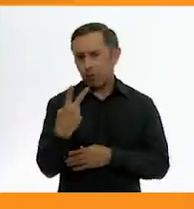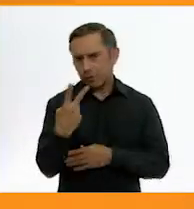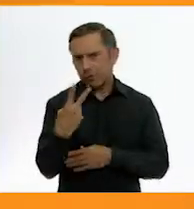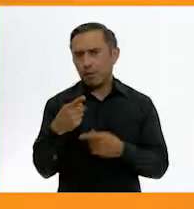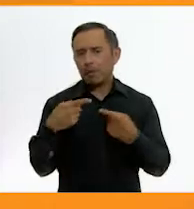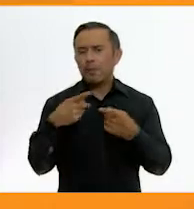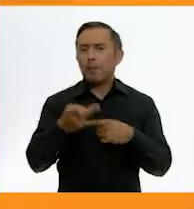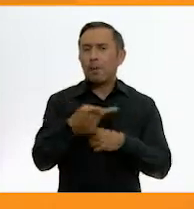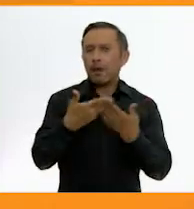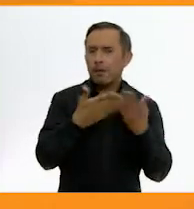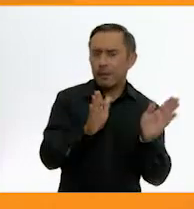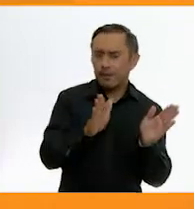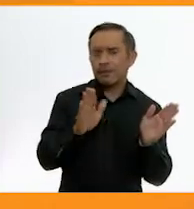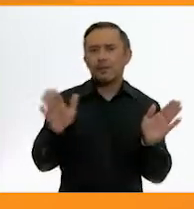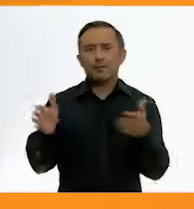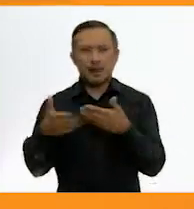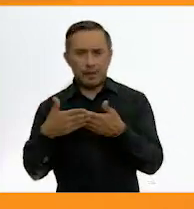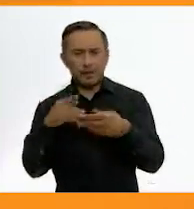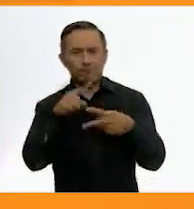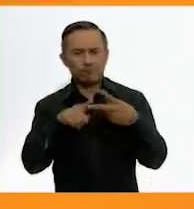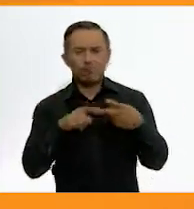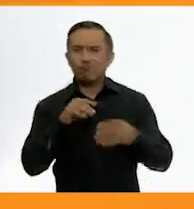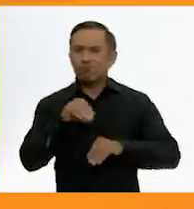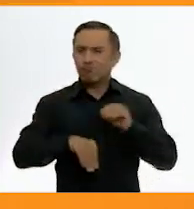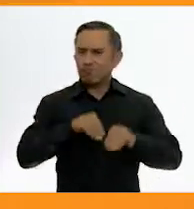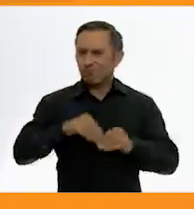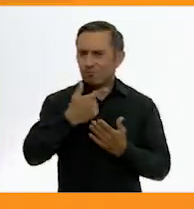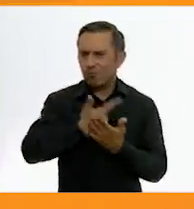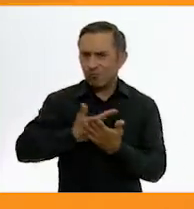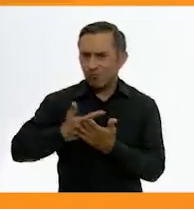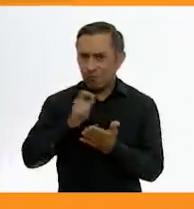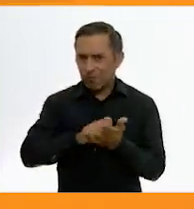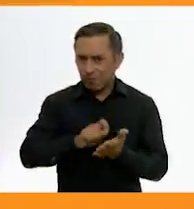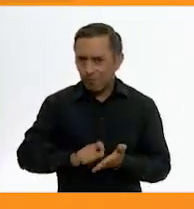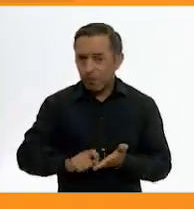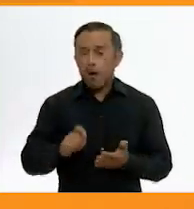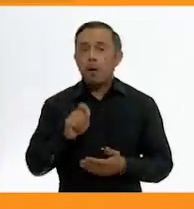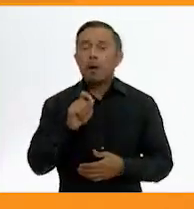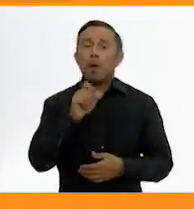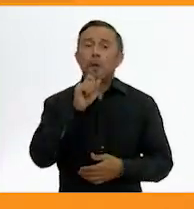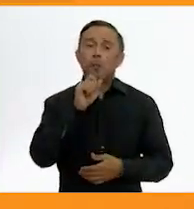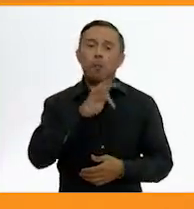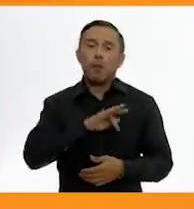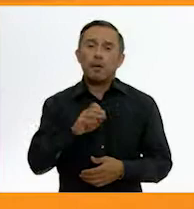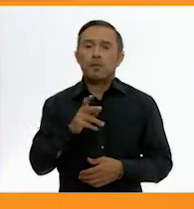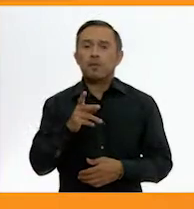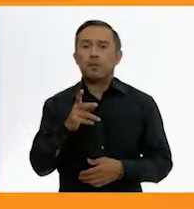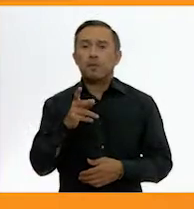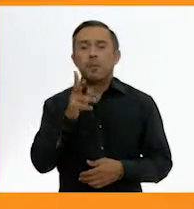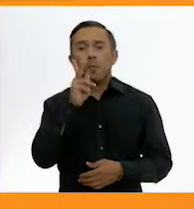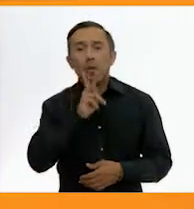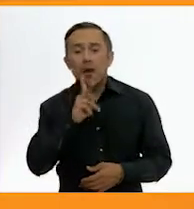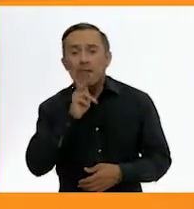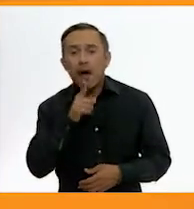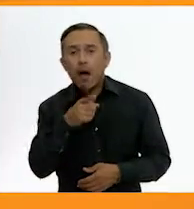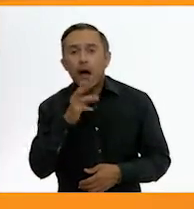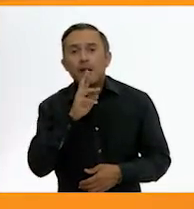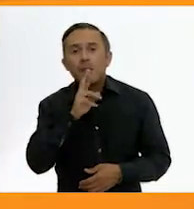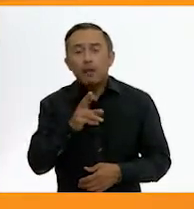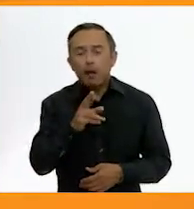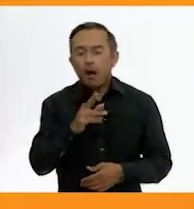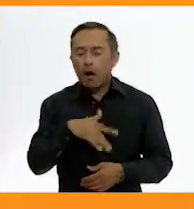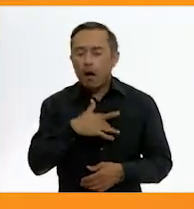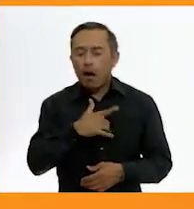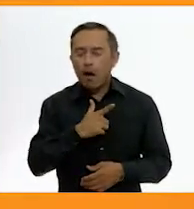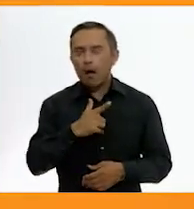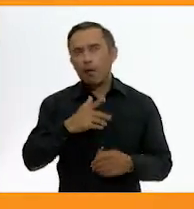y no solamente eso prepararnos con varios tipos de pruebas y de respuestas para saber qué tanto hemos